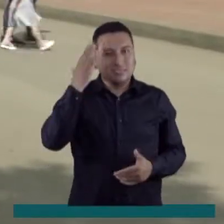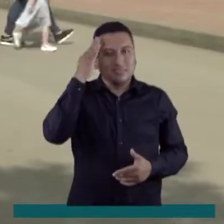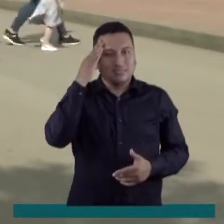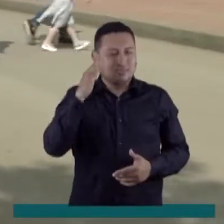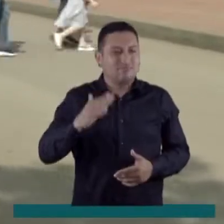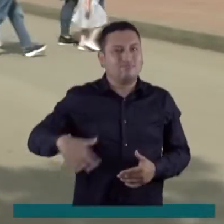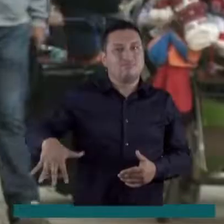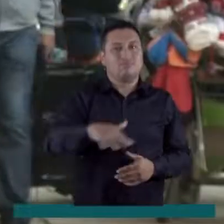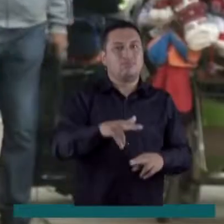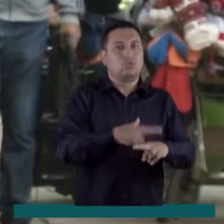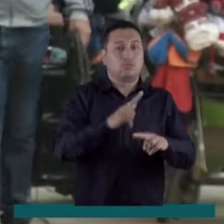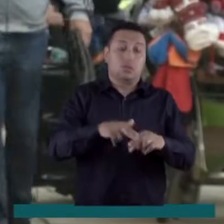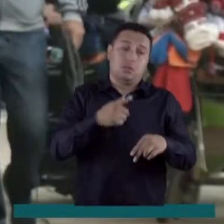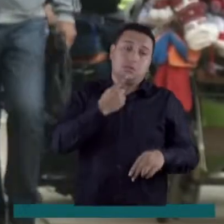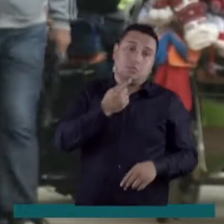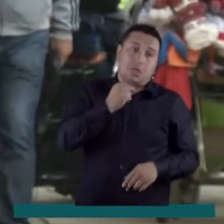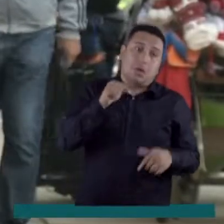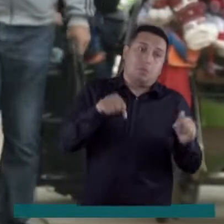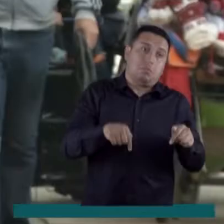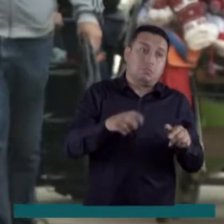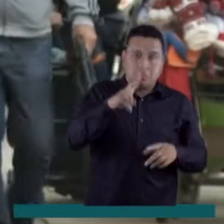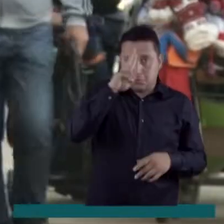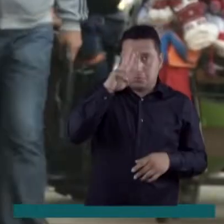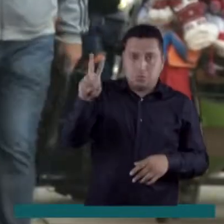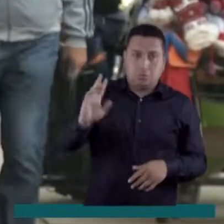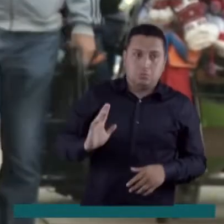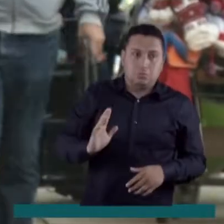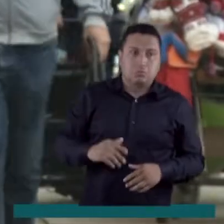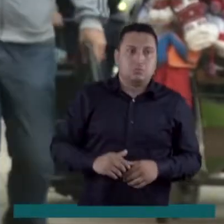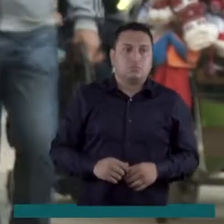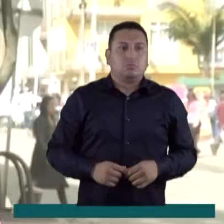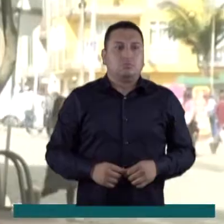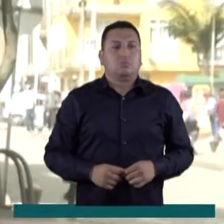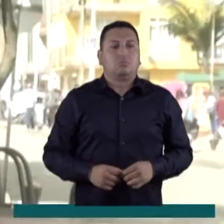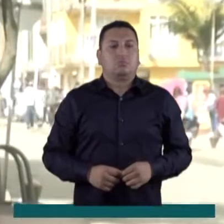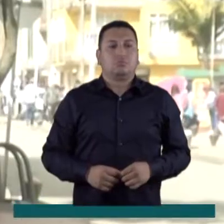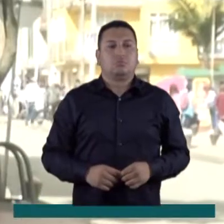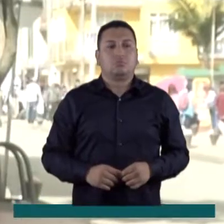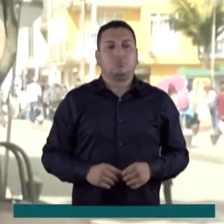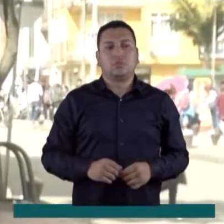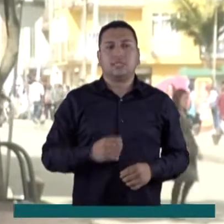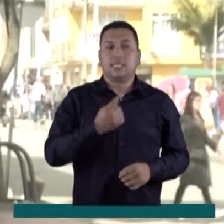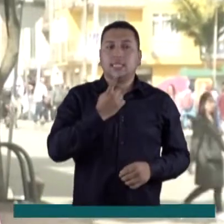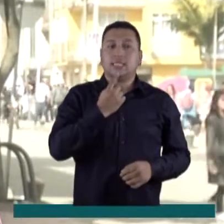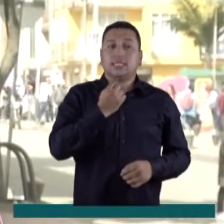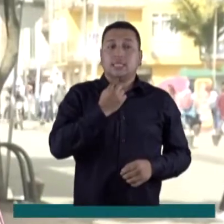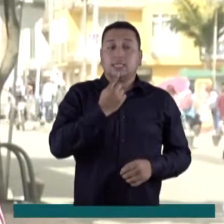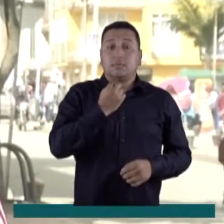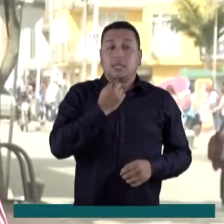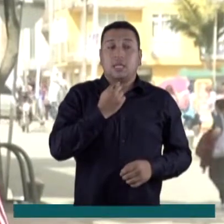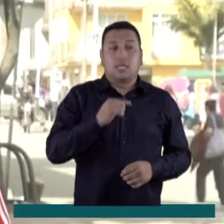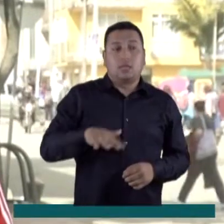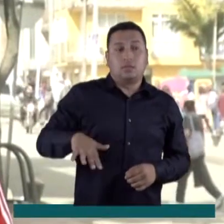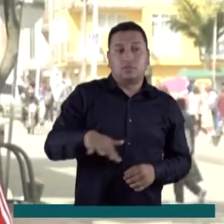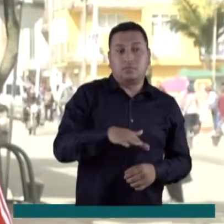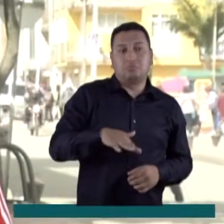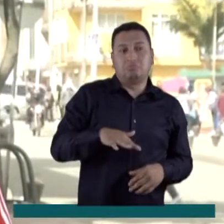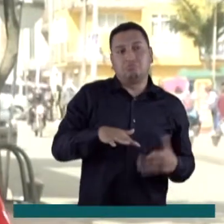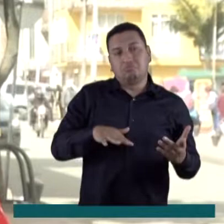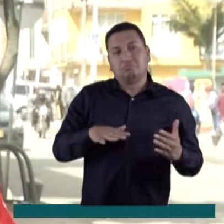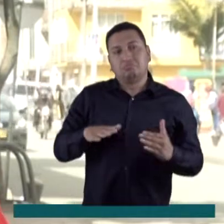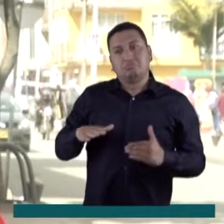siento que en gran parte, y por lo menos aquí en Zipaquirá, sí se respetan las normas. En Zipaquirá existe como